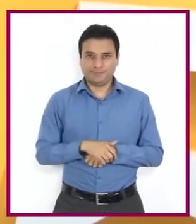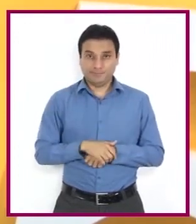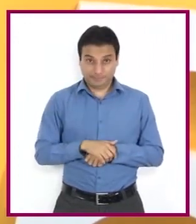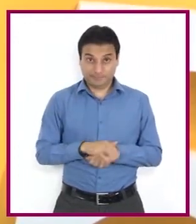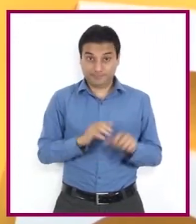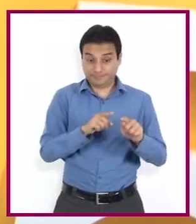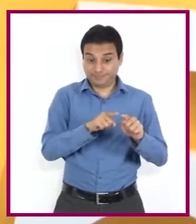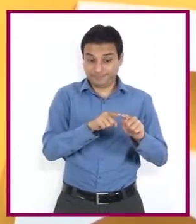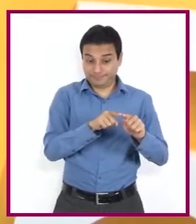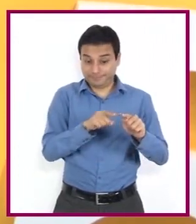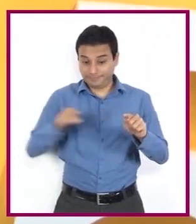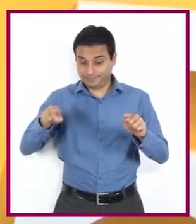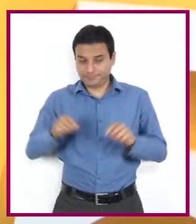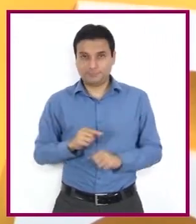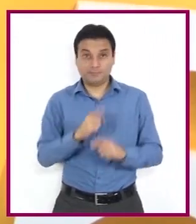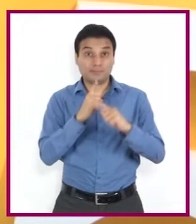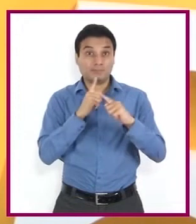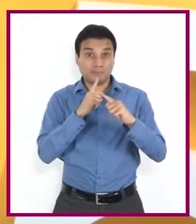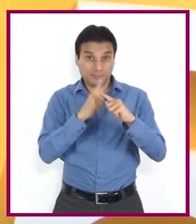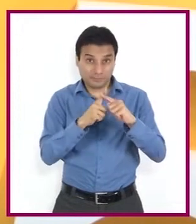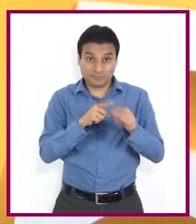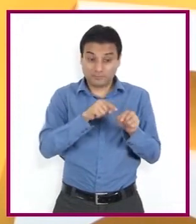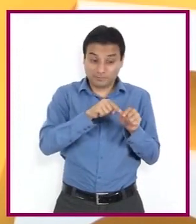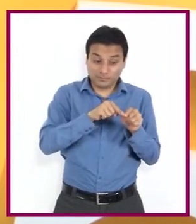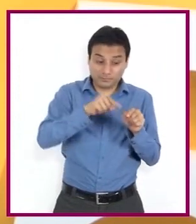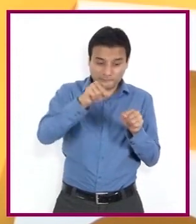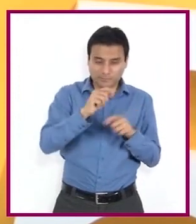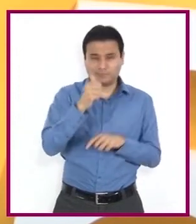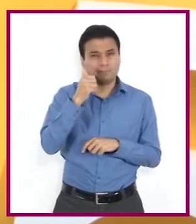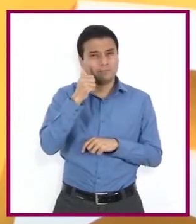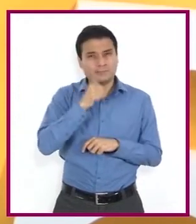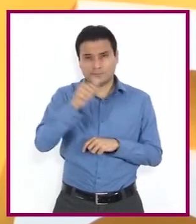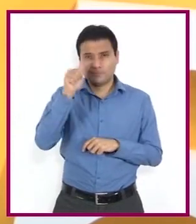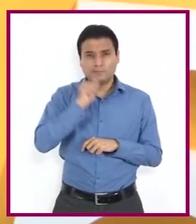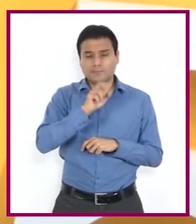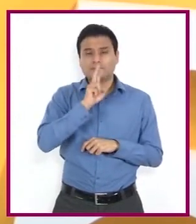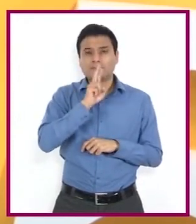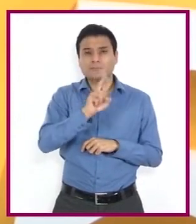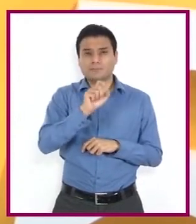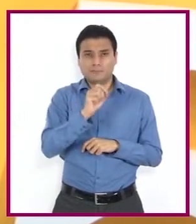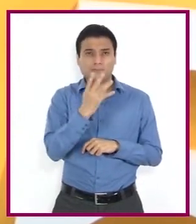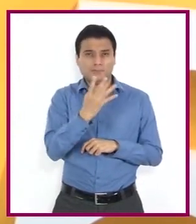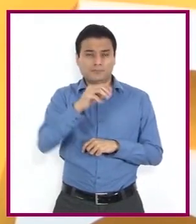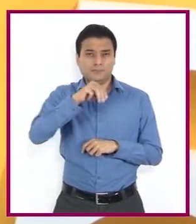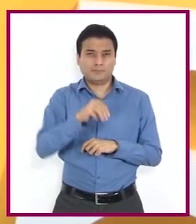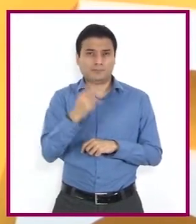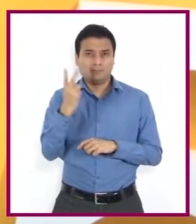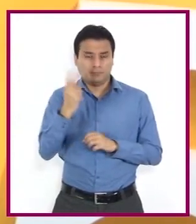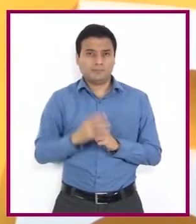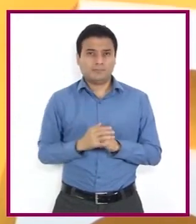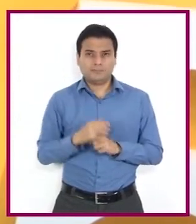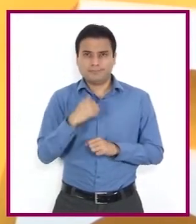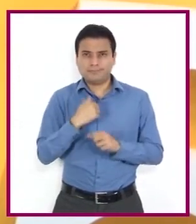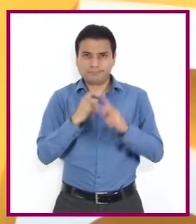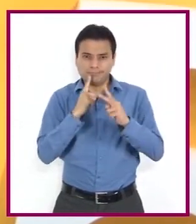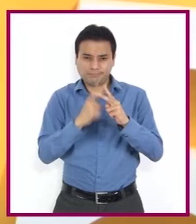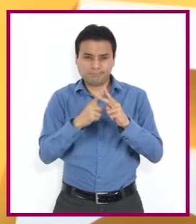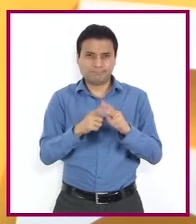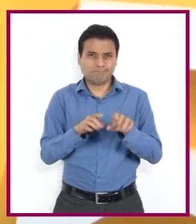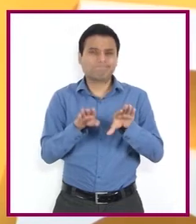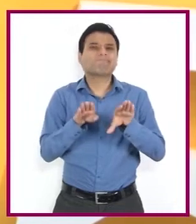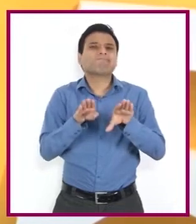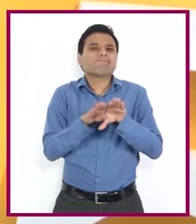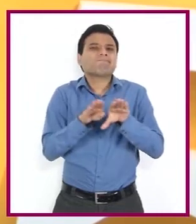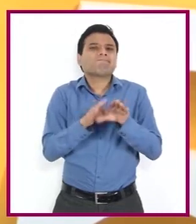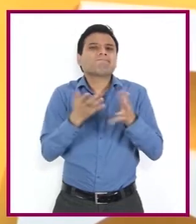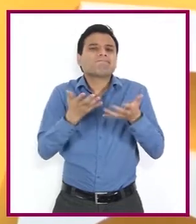la medida del largo del jardín, siempre se obtendrán 24 metros cuadrados. Para calcular la medida del ancho o la medida del largo